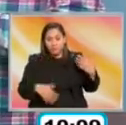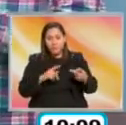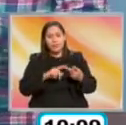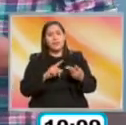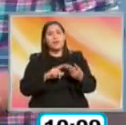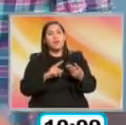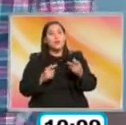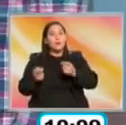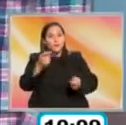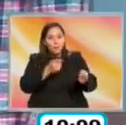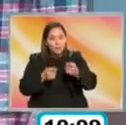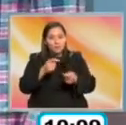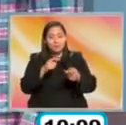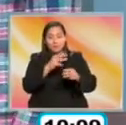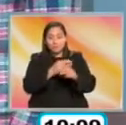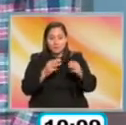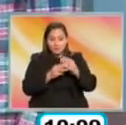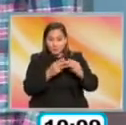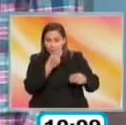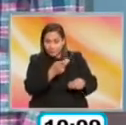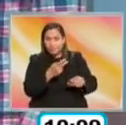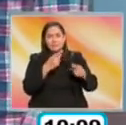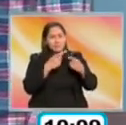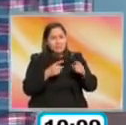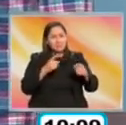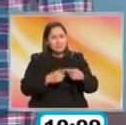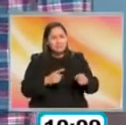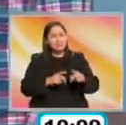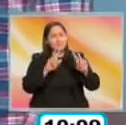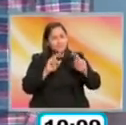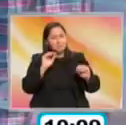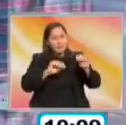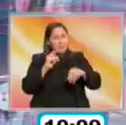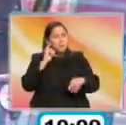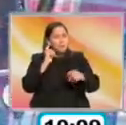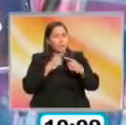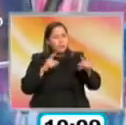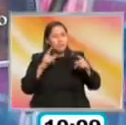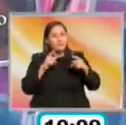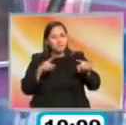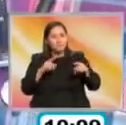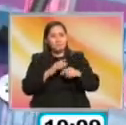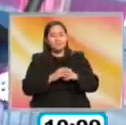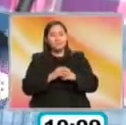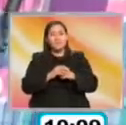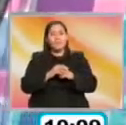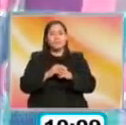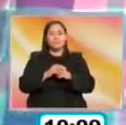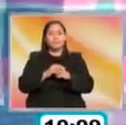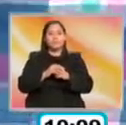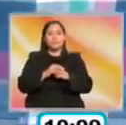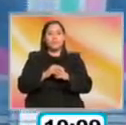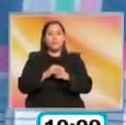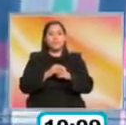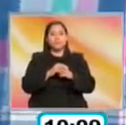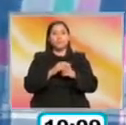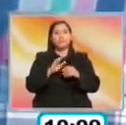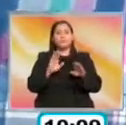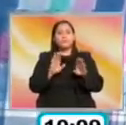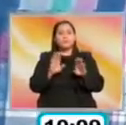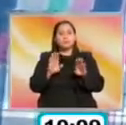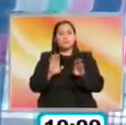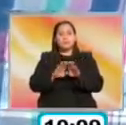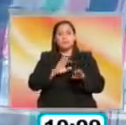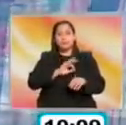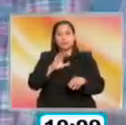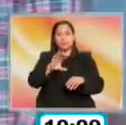Platicamos que este material discográfico es muy versátil. Muy versátil y le quisimos dar un poquito a todos los gustos. Muy Sí. bien. ¿Cómo te podemos encontrar en las redes sociales, mi